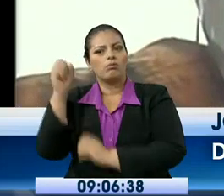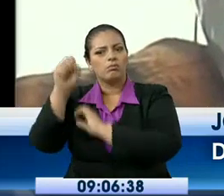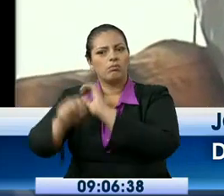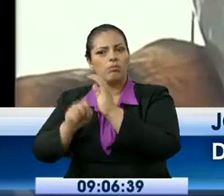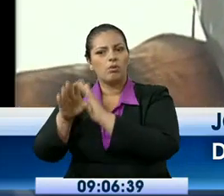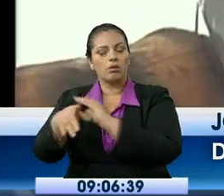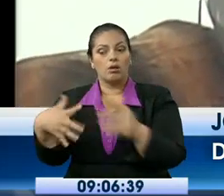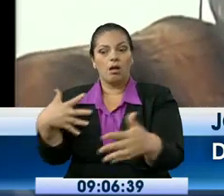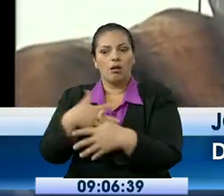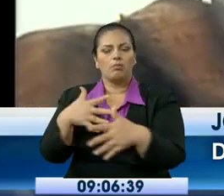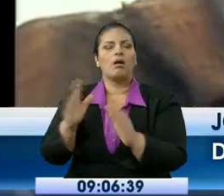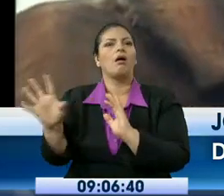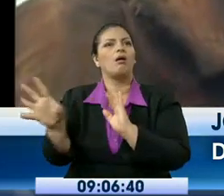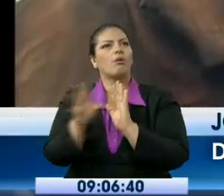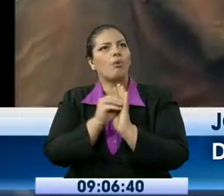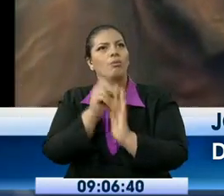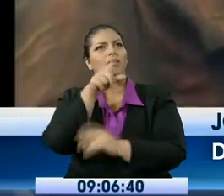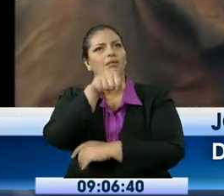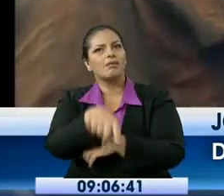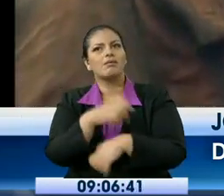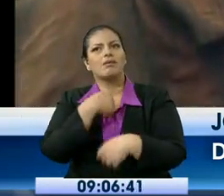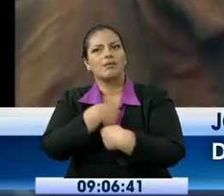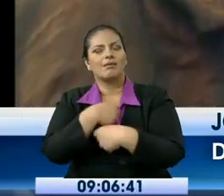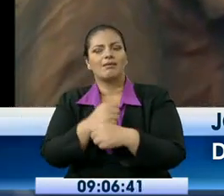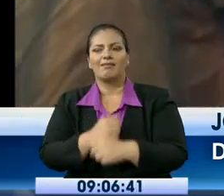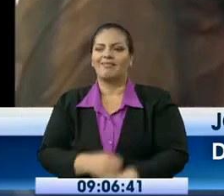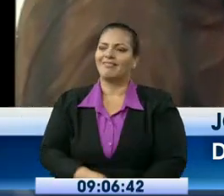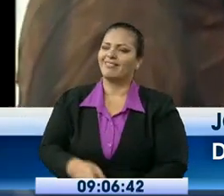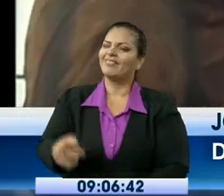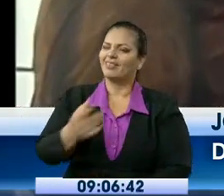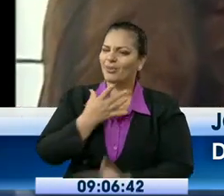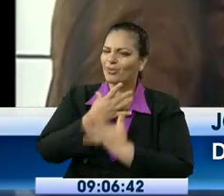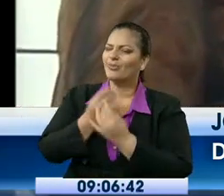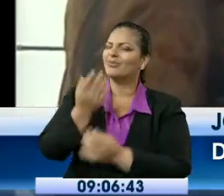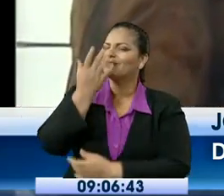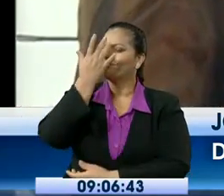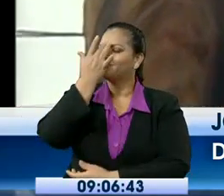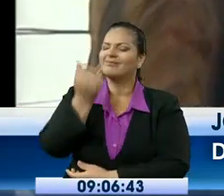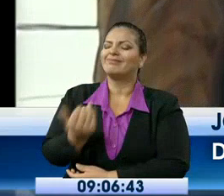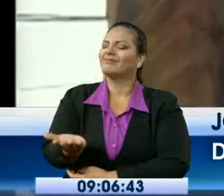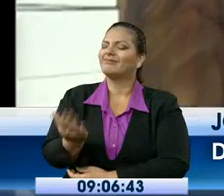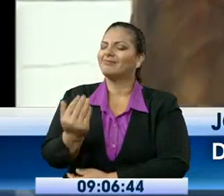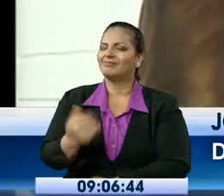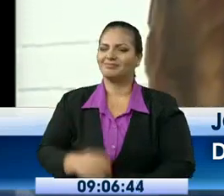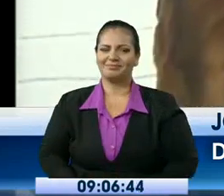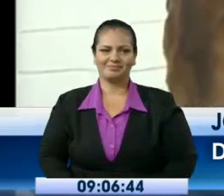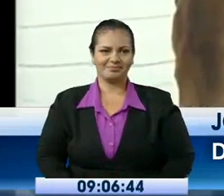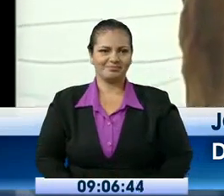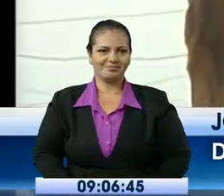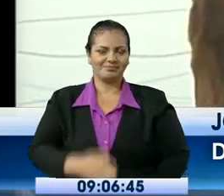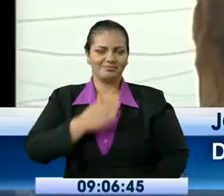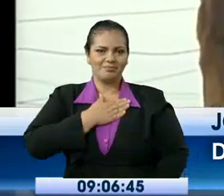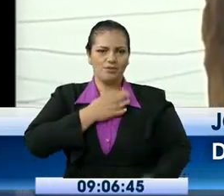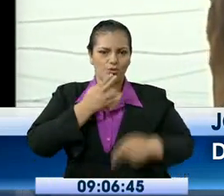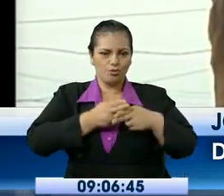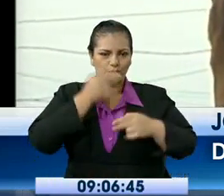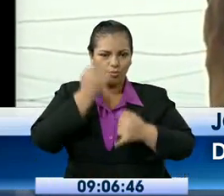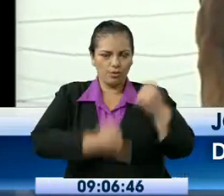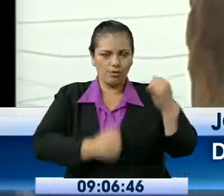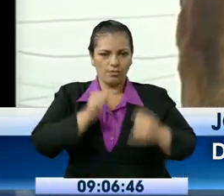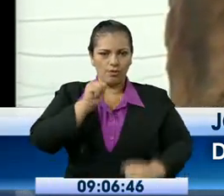que tenía siempre el deseo de crear un personaje como los que vemos acá. Buenos días, sí, mi nombre es Jorge Varado. Claro, todos los